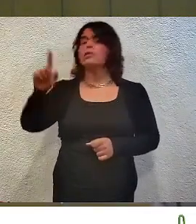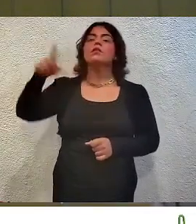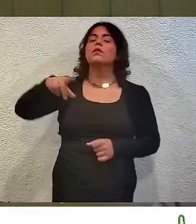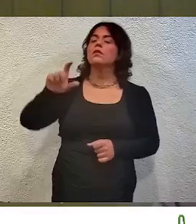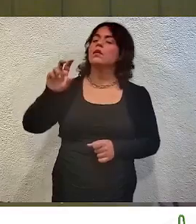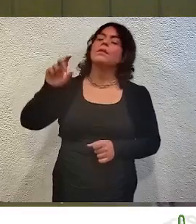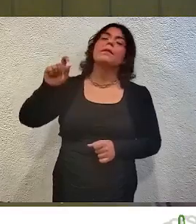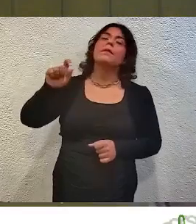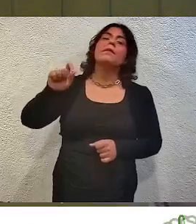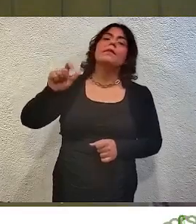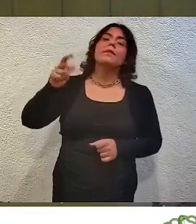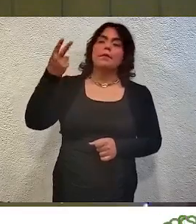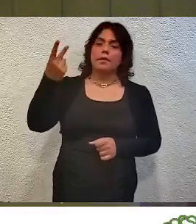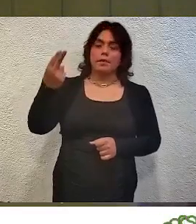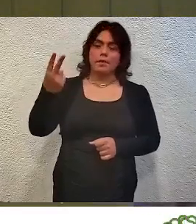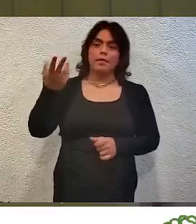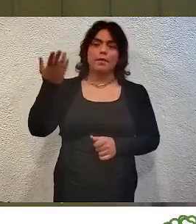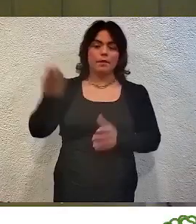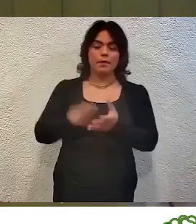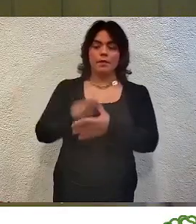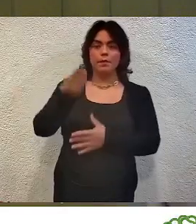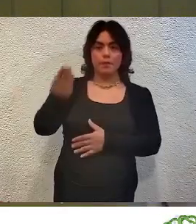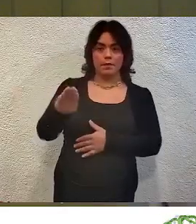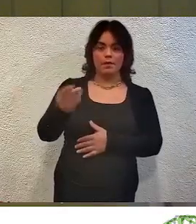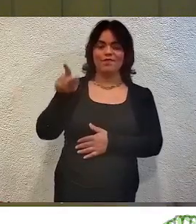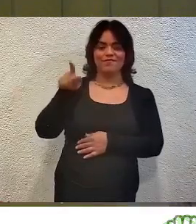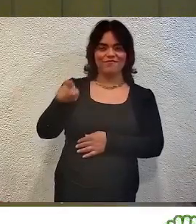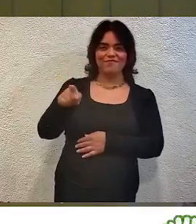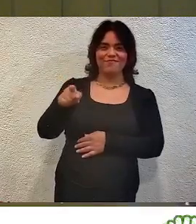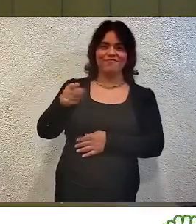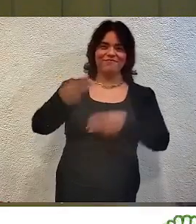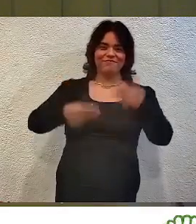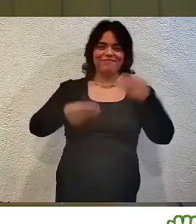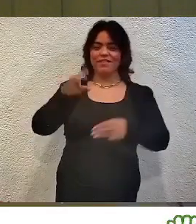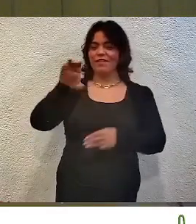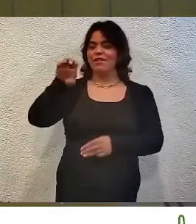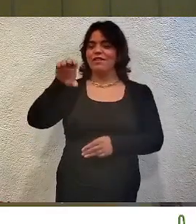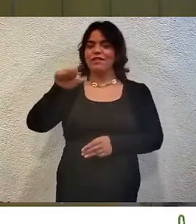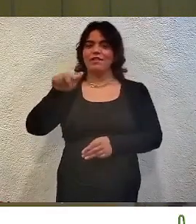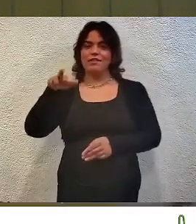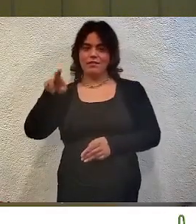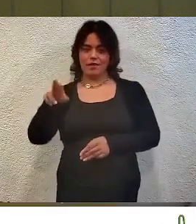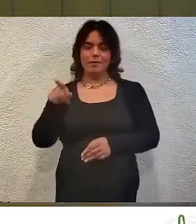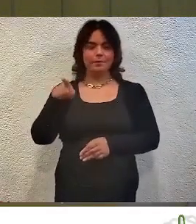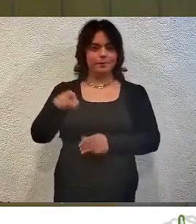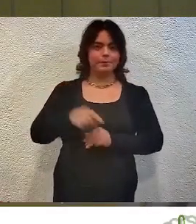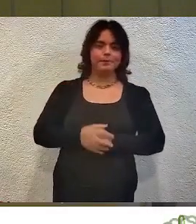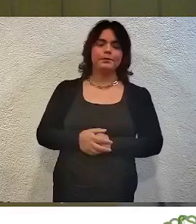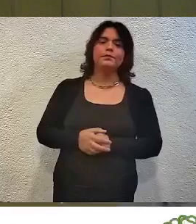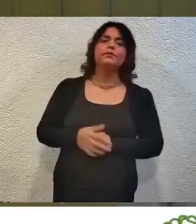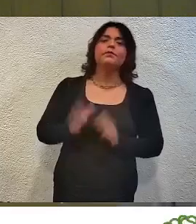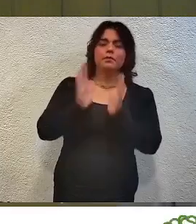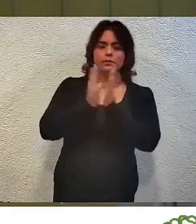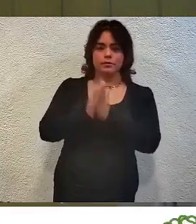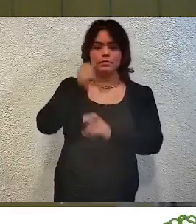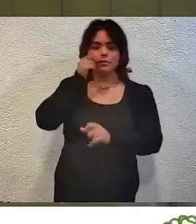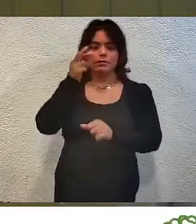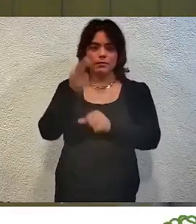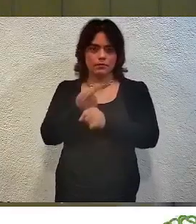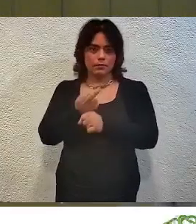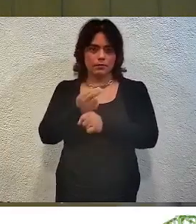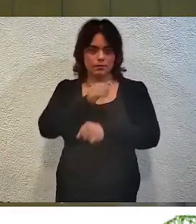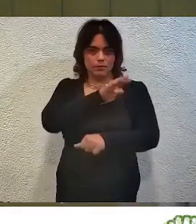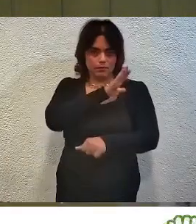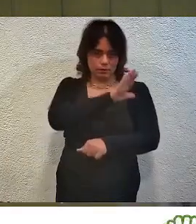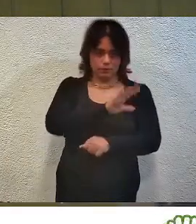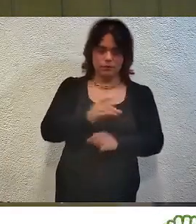01/2025, el cual fue turnado a la ponencia a cargo del magistrado César Salgado Alpizar. Por lo tanto, le solicito, secretario general, nos apoye con